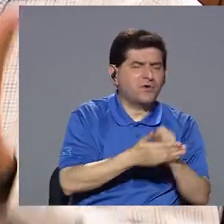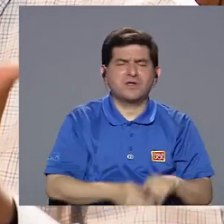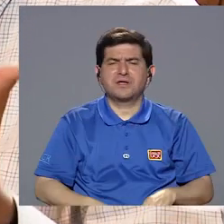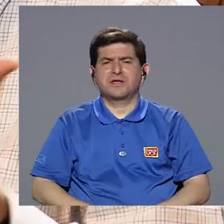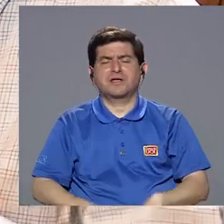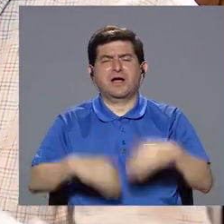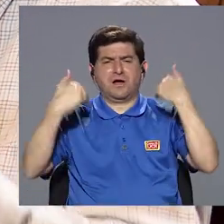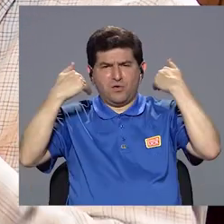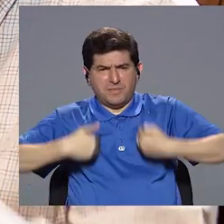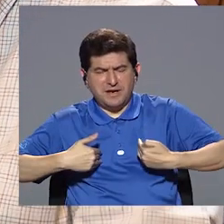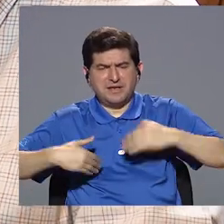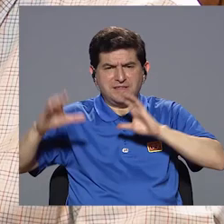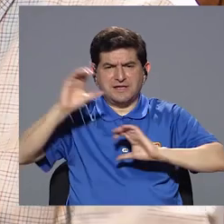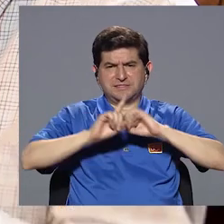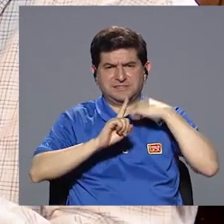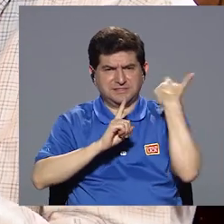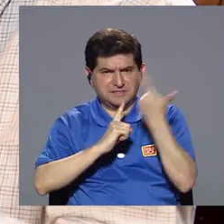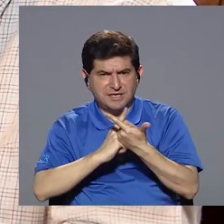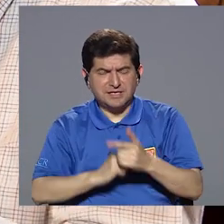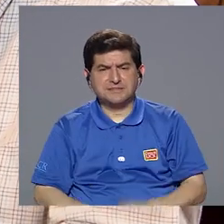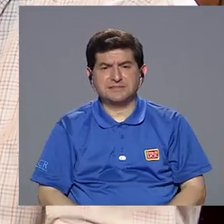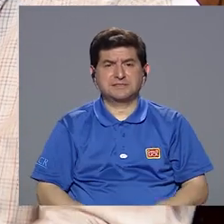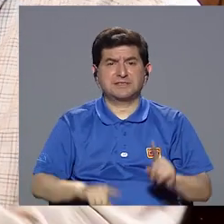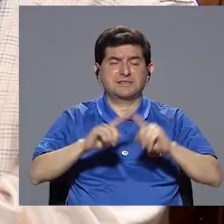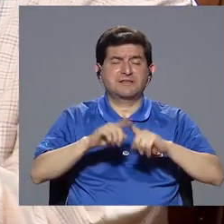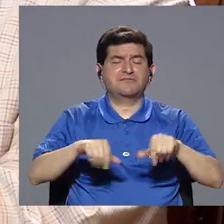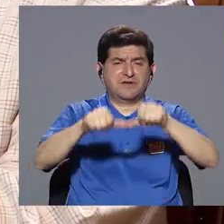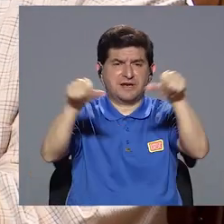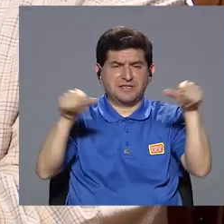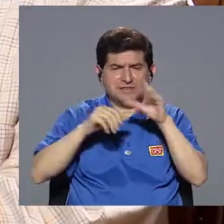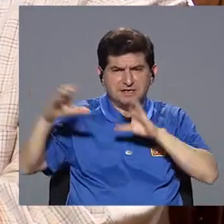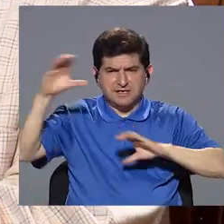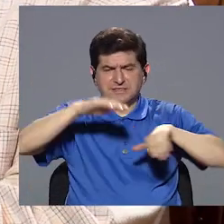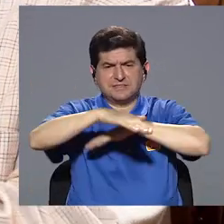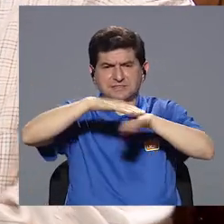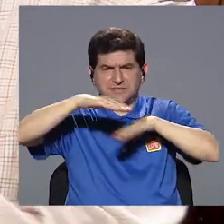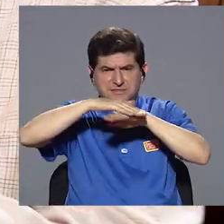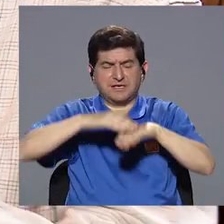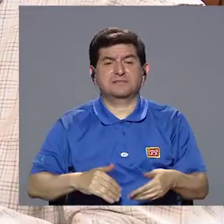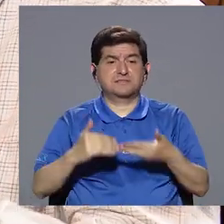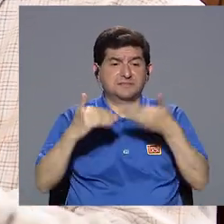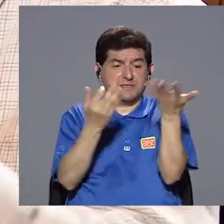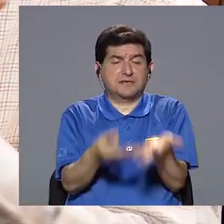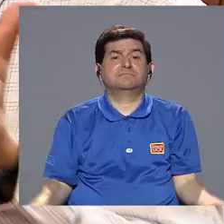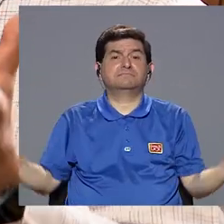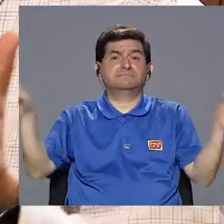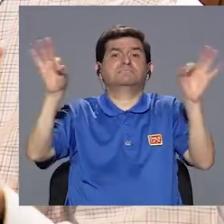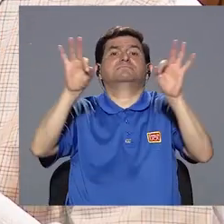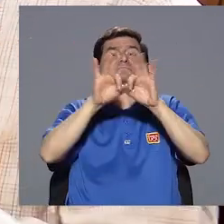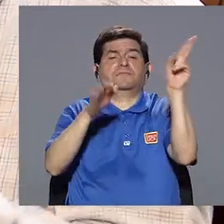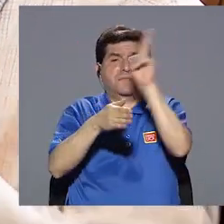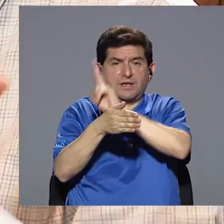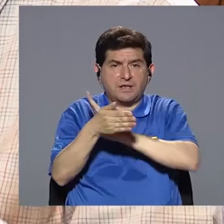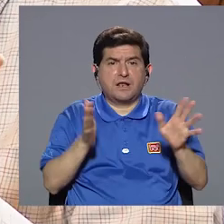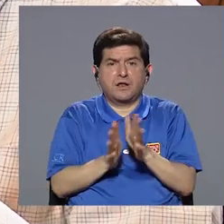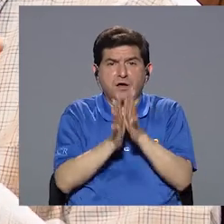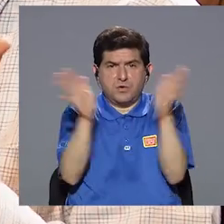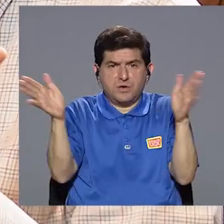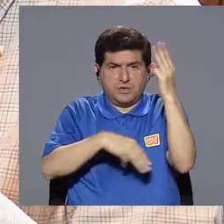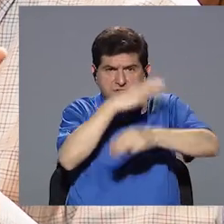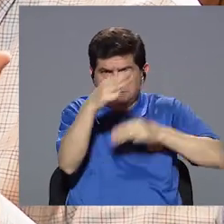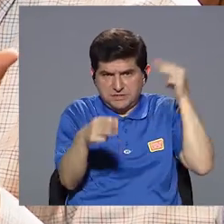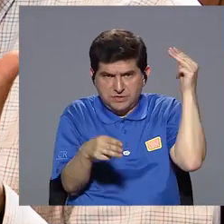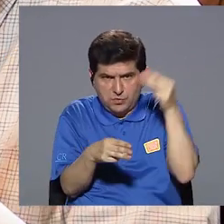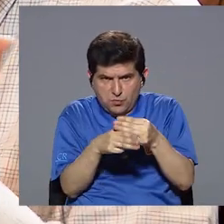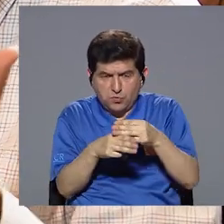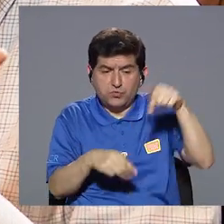las artes de las humanidades de las ciencias sociales de las disciplinas científicas básicas que han constituido un elemento esencial en